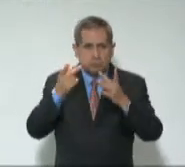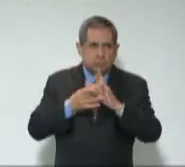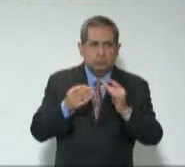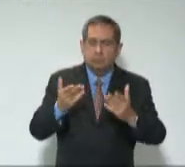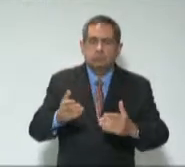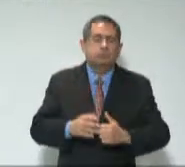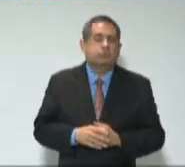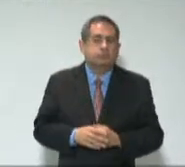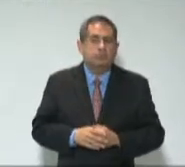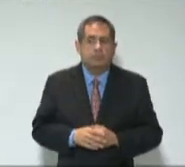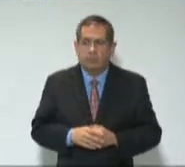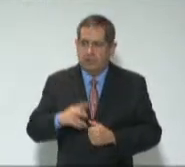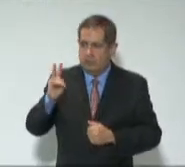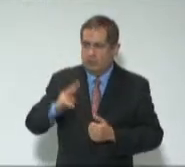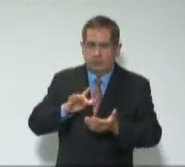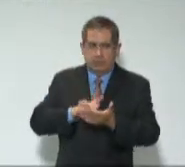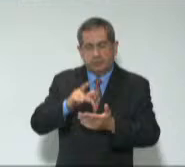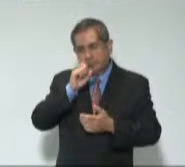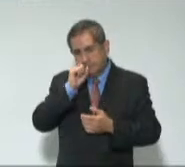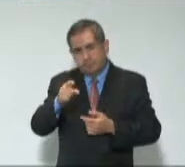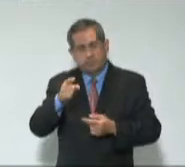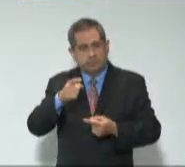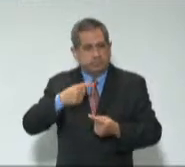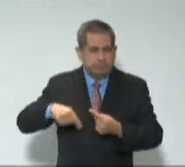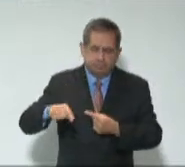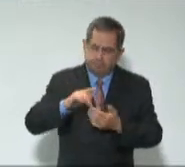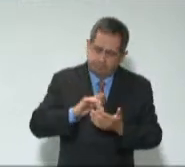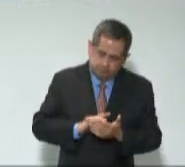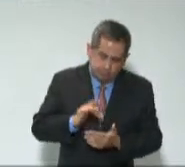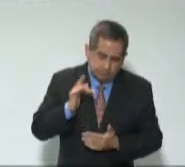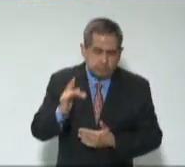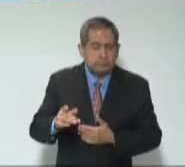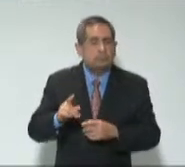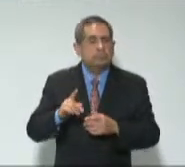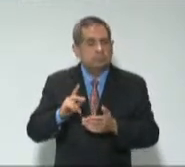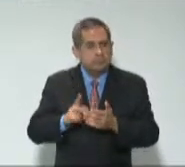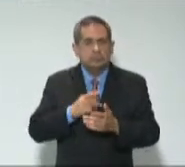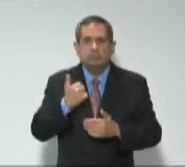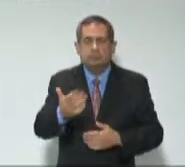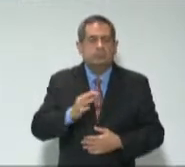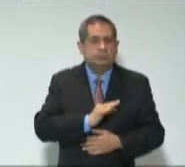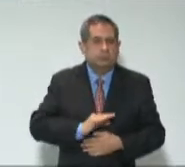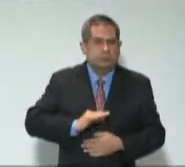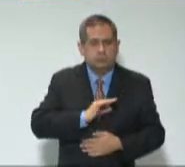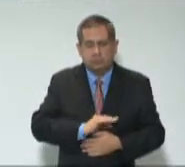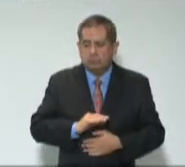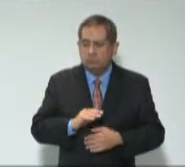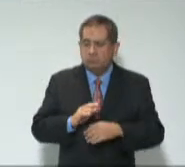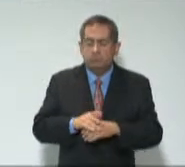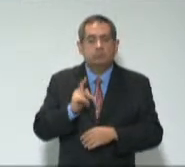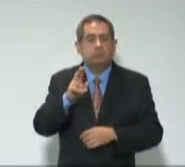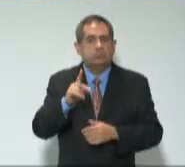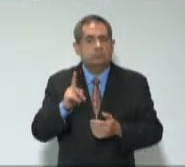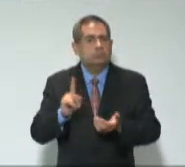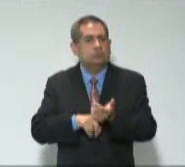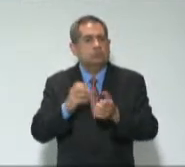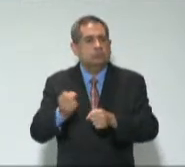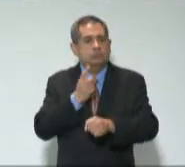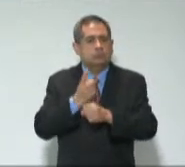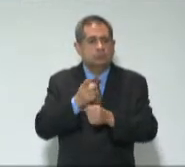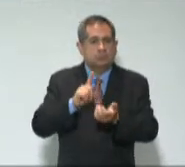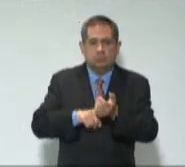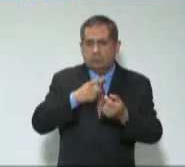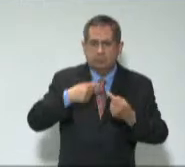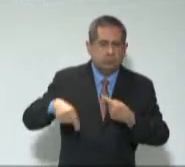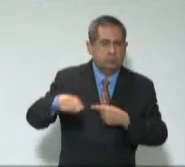eh nuestro agradecimiento y y reitero nuestra felicitación por por la oportunidad que nos